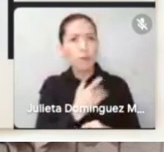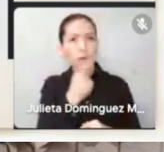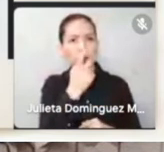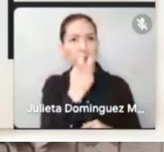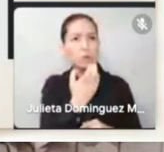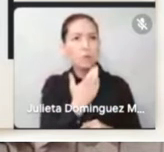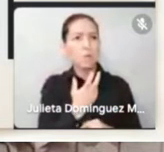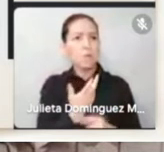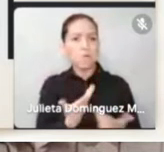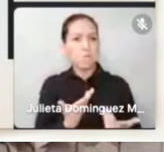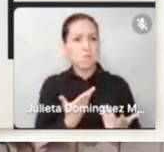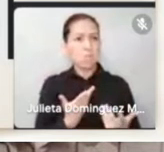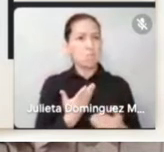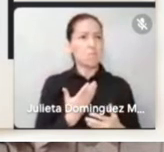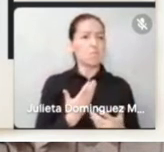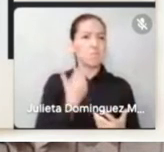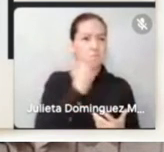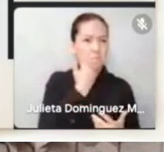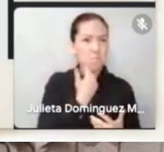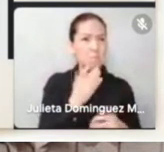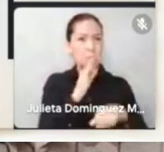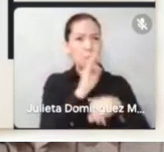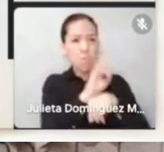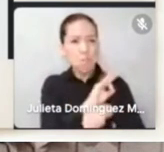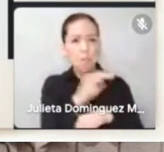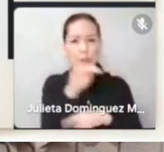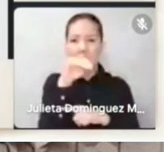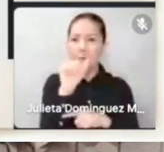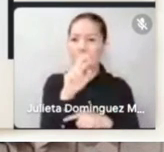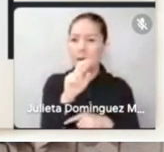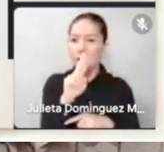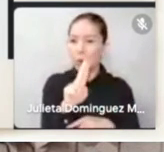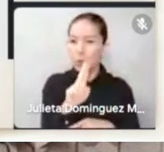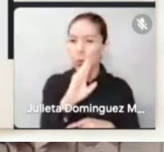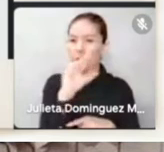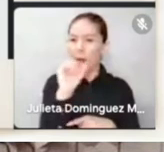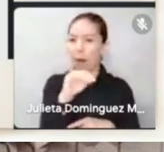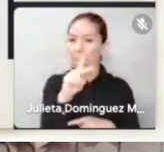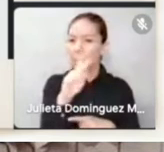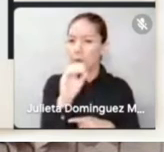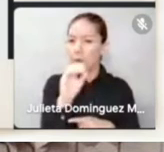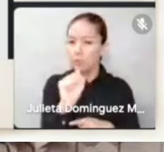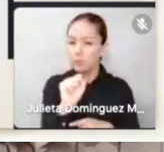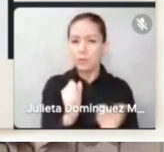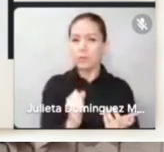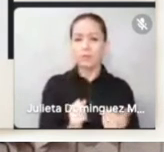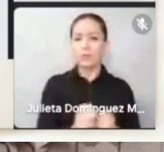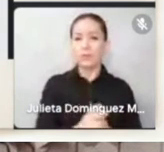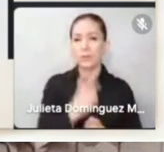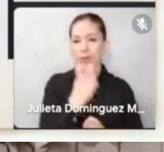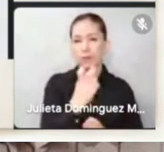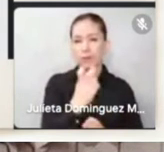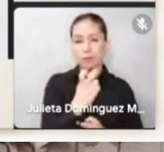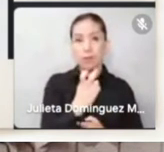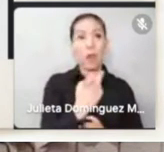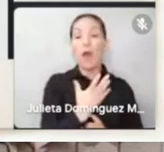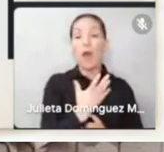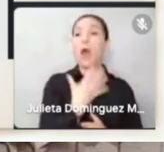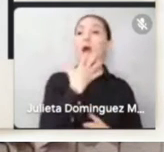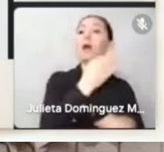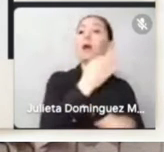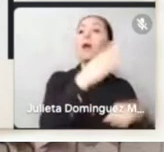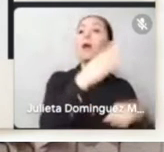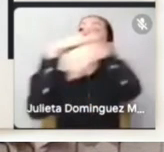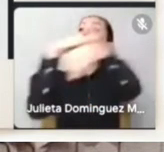de proselitismo o de campaña electoral, ya que mediante esta palabra no se hizo llamado alguno para votar a favor de